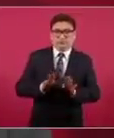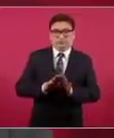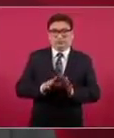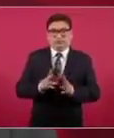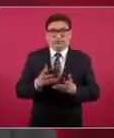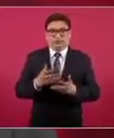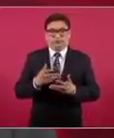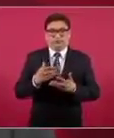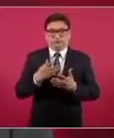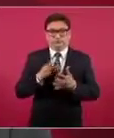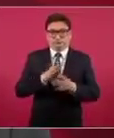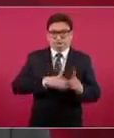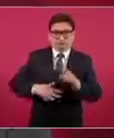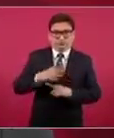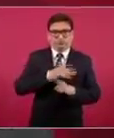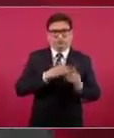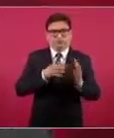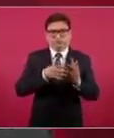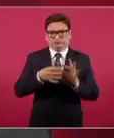cosas.